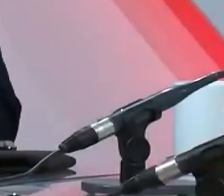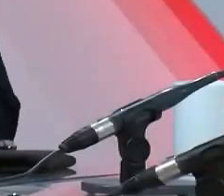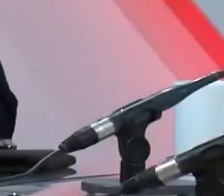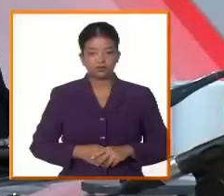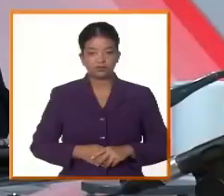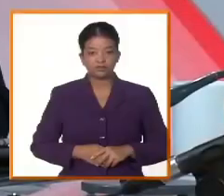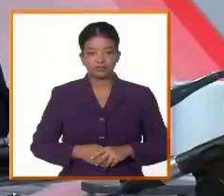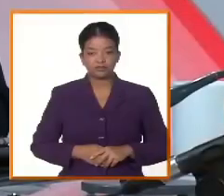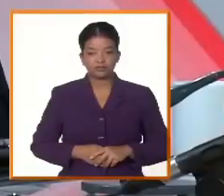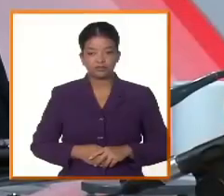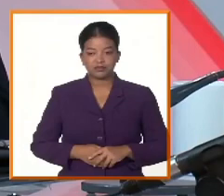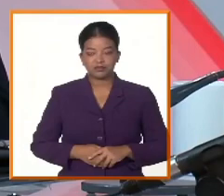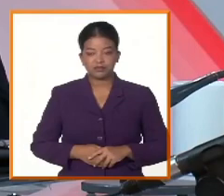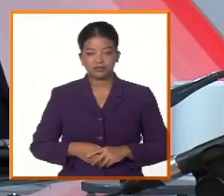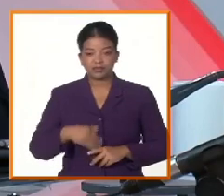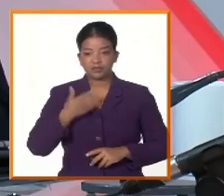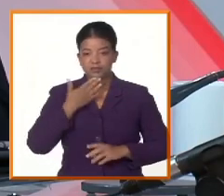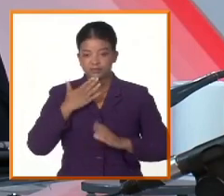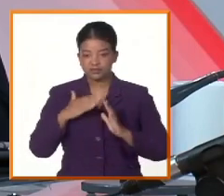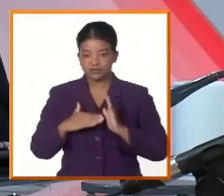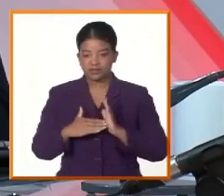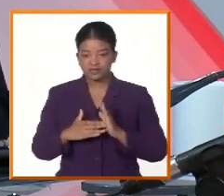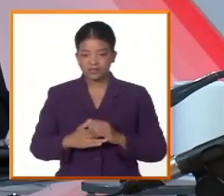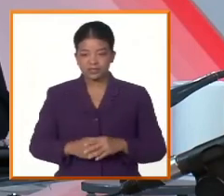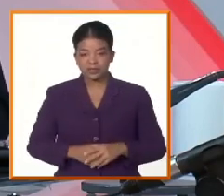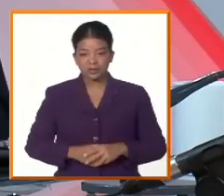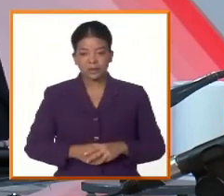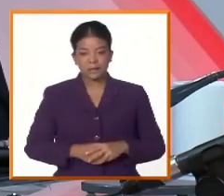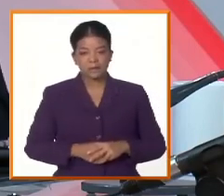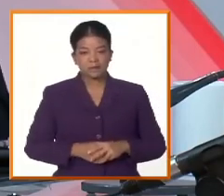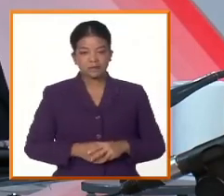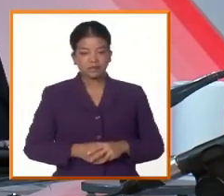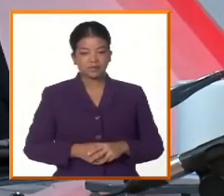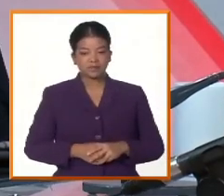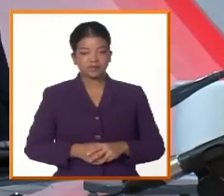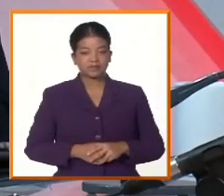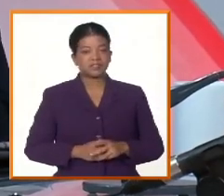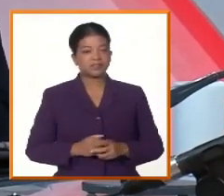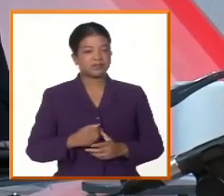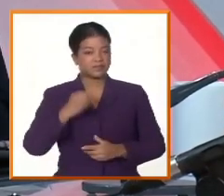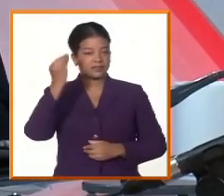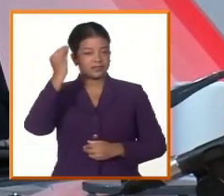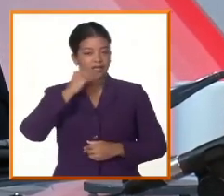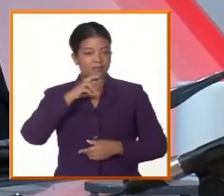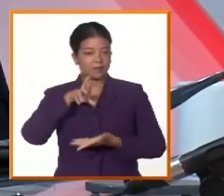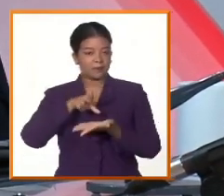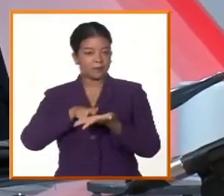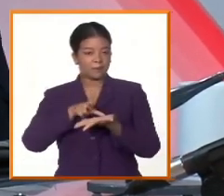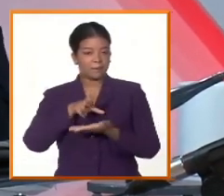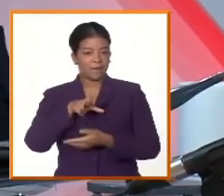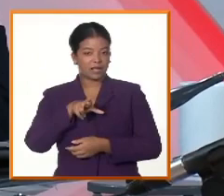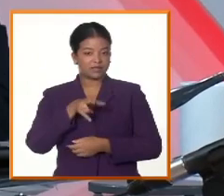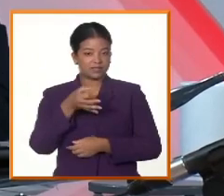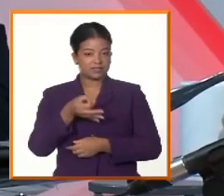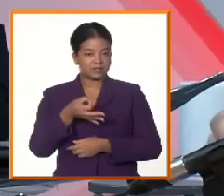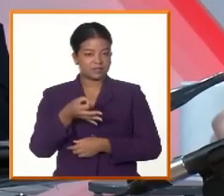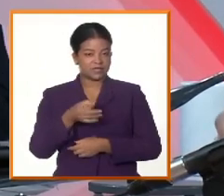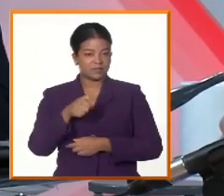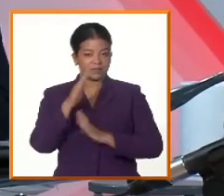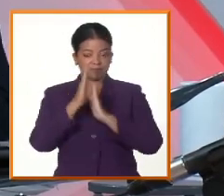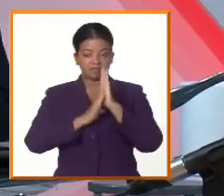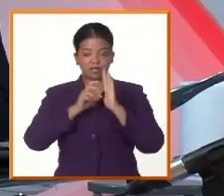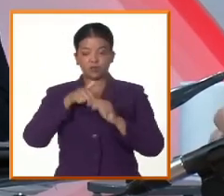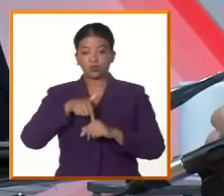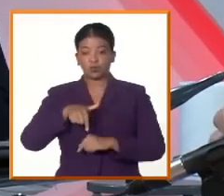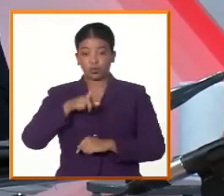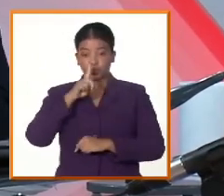Muy buenas tardes estimados televidentes y radio oyentes como hemos venido haciendo los últimos martes de este junio hoy nuestra